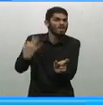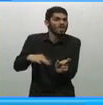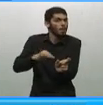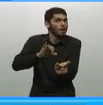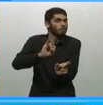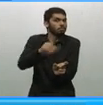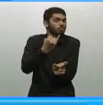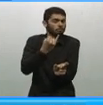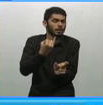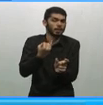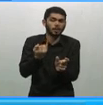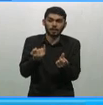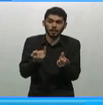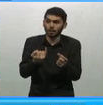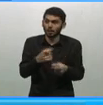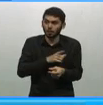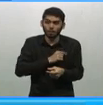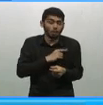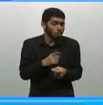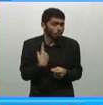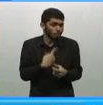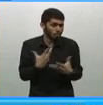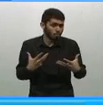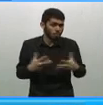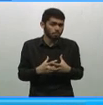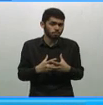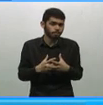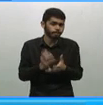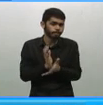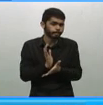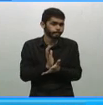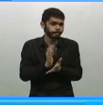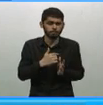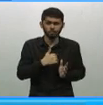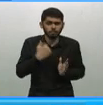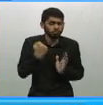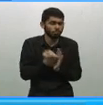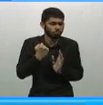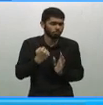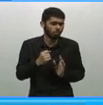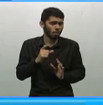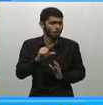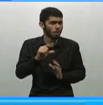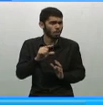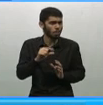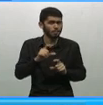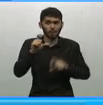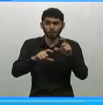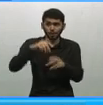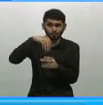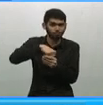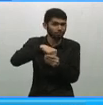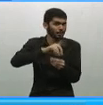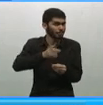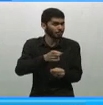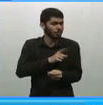que que es un dolor que lo vamos a llevar siempre los que estuvimos en esa copa del mundo y tanto lo de la Copa